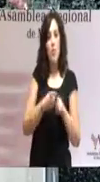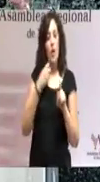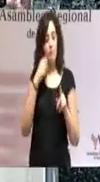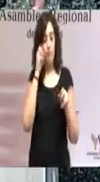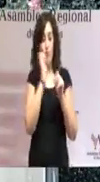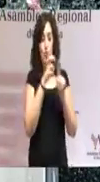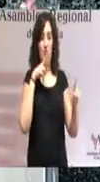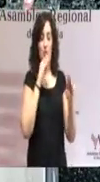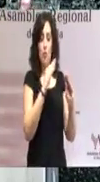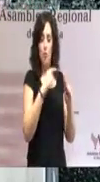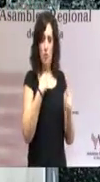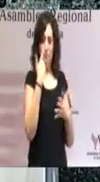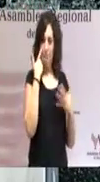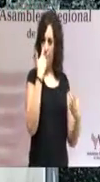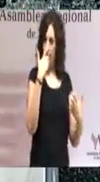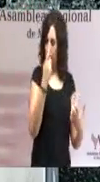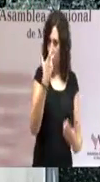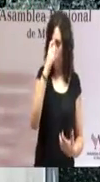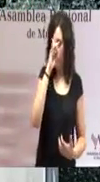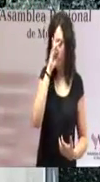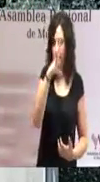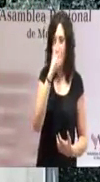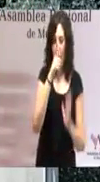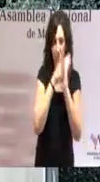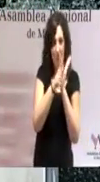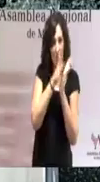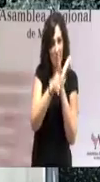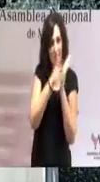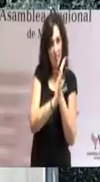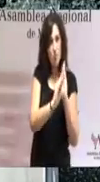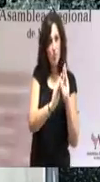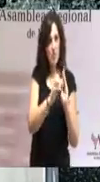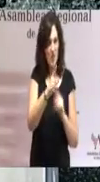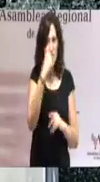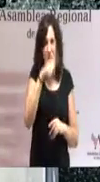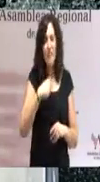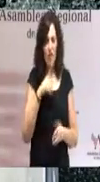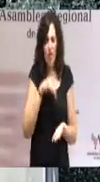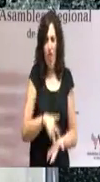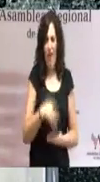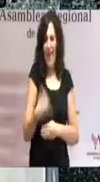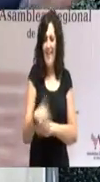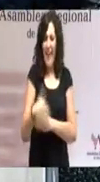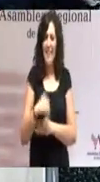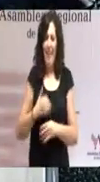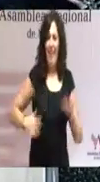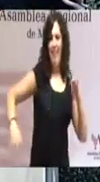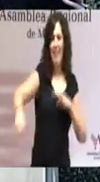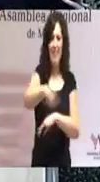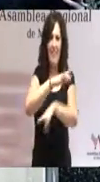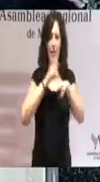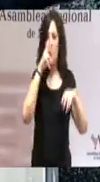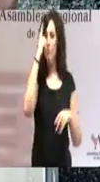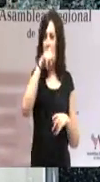su prisma, que me ha llamado la atención en determinadas descripciones. Usted sabe que yo piso la calle, usted lo sabe, porque yo sé que usted también la